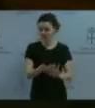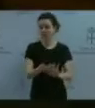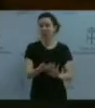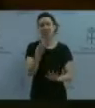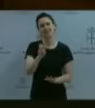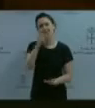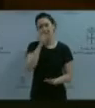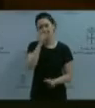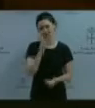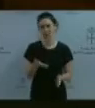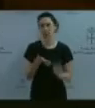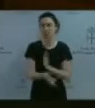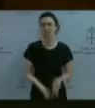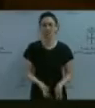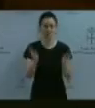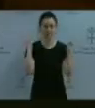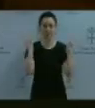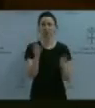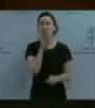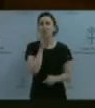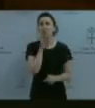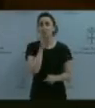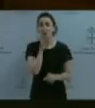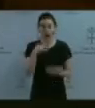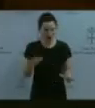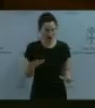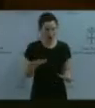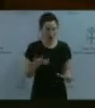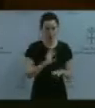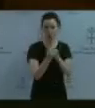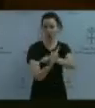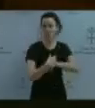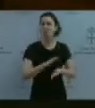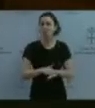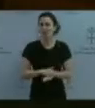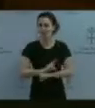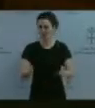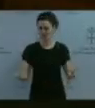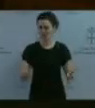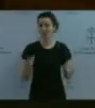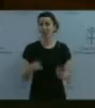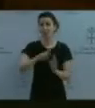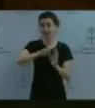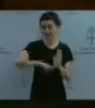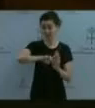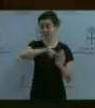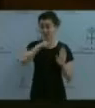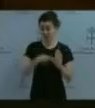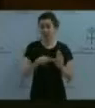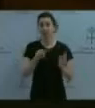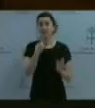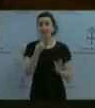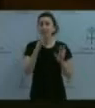nunca debió de dejar de hacerse. Esta reforma del reglamento consagra el derecho de todas y todos, diputados,